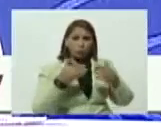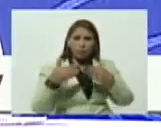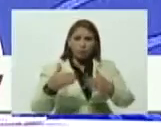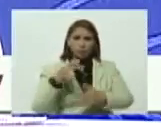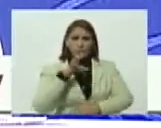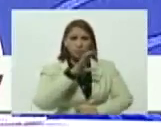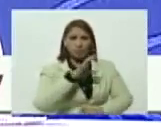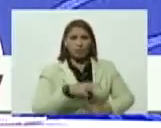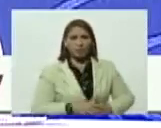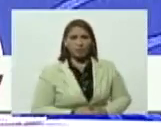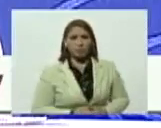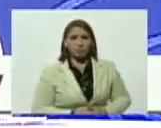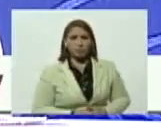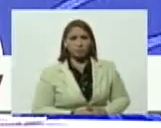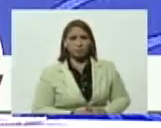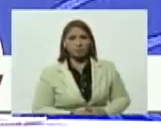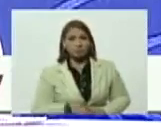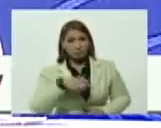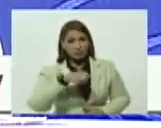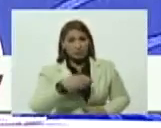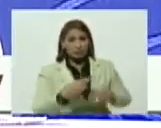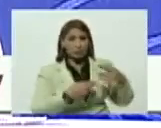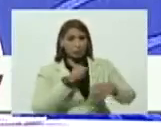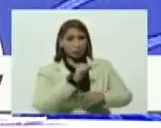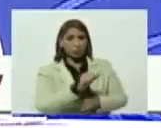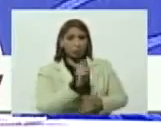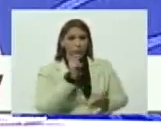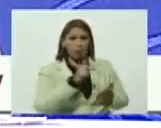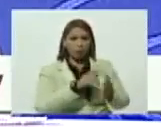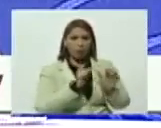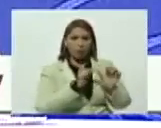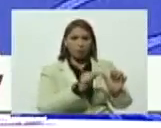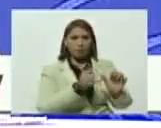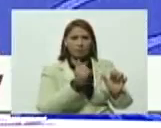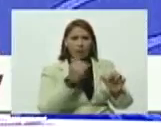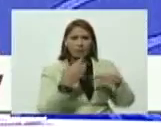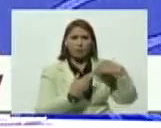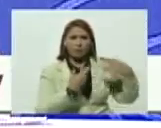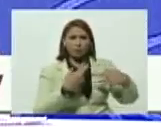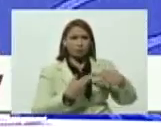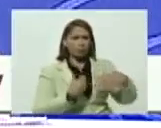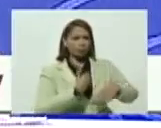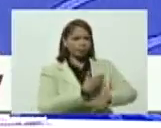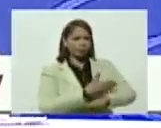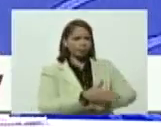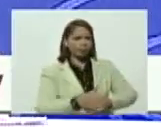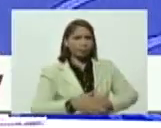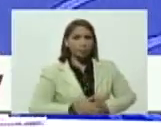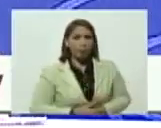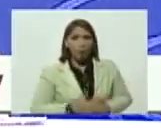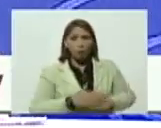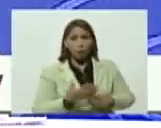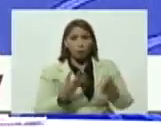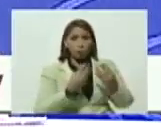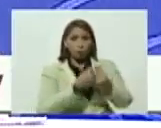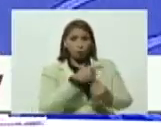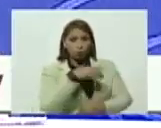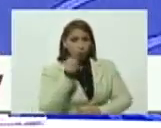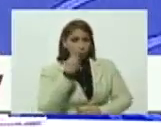patria que aquí la revolución llegó para quedarse y ahora es que hay revolución para rato, porque con esta